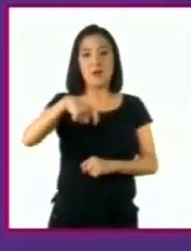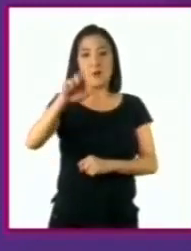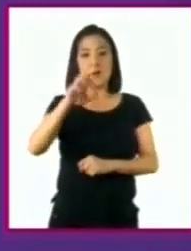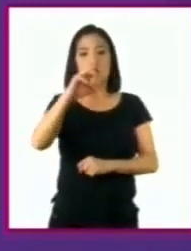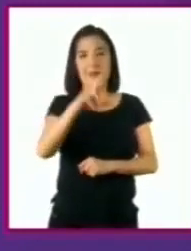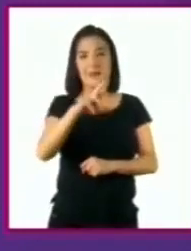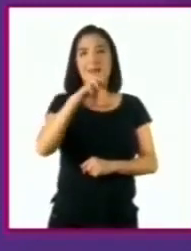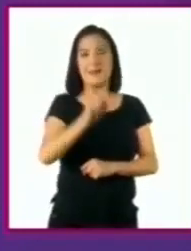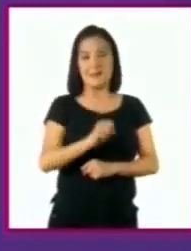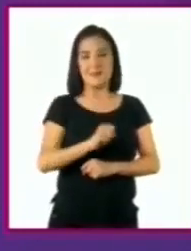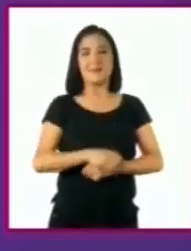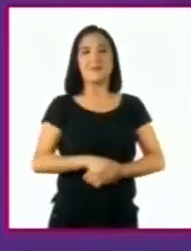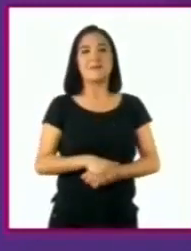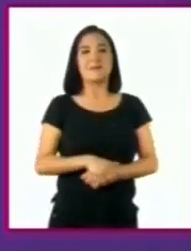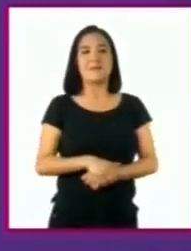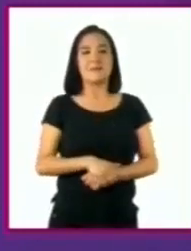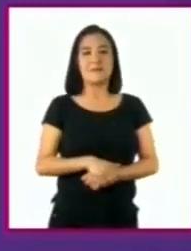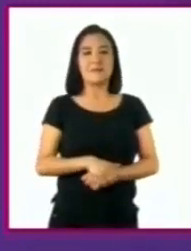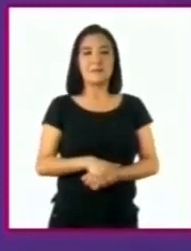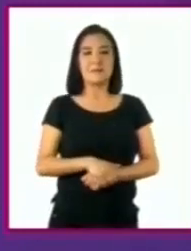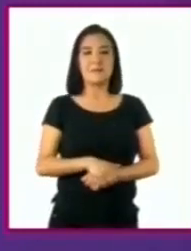PQRS.